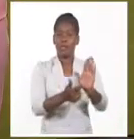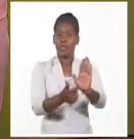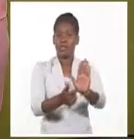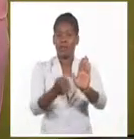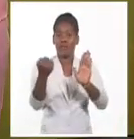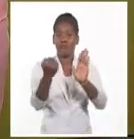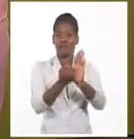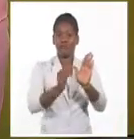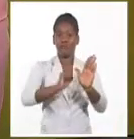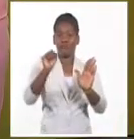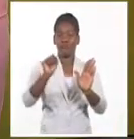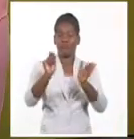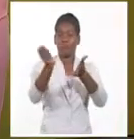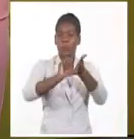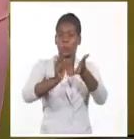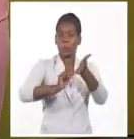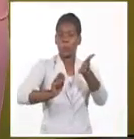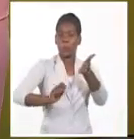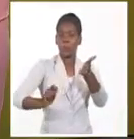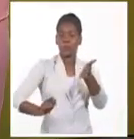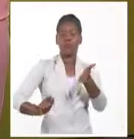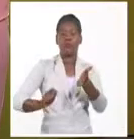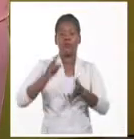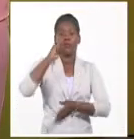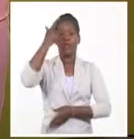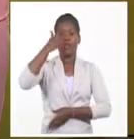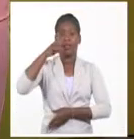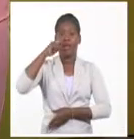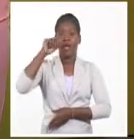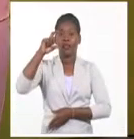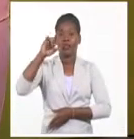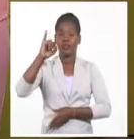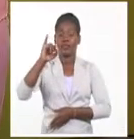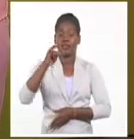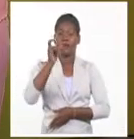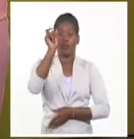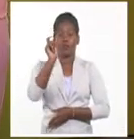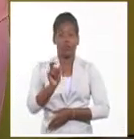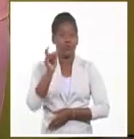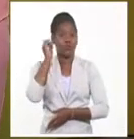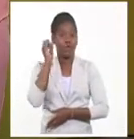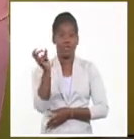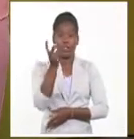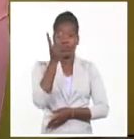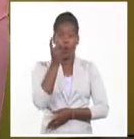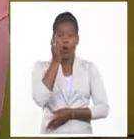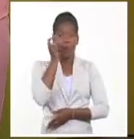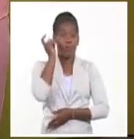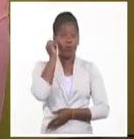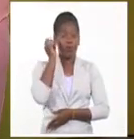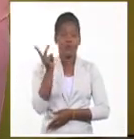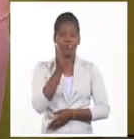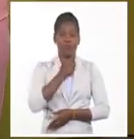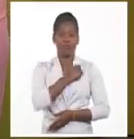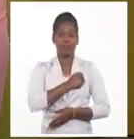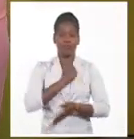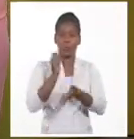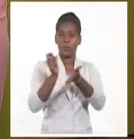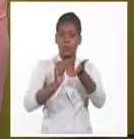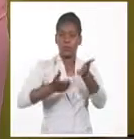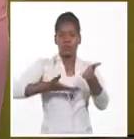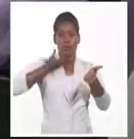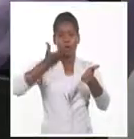de Literatura Nancy Morejón, los poetas ecuatorianos Aleida Quevedo y Edwin Madrid compartieron su obra en Casa de las